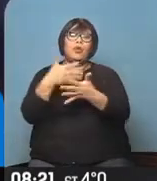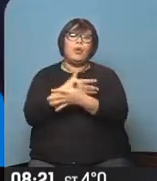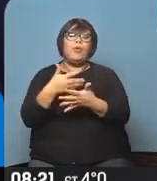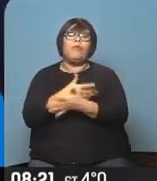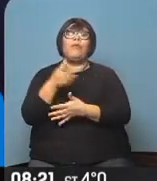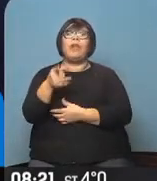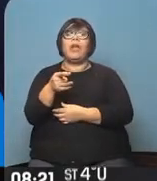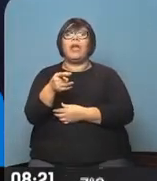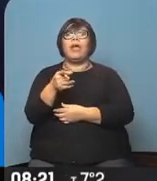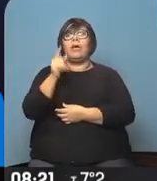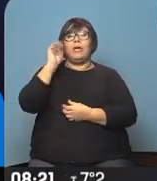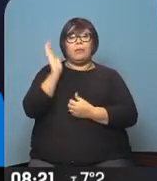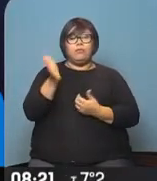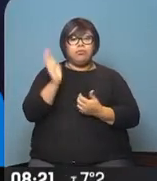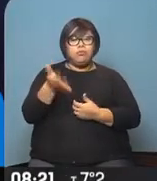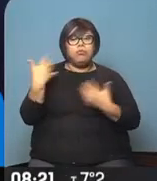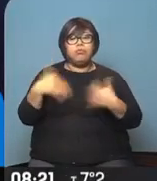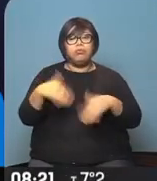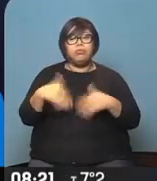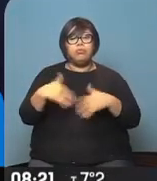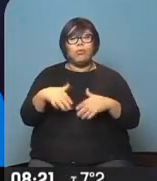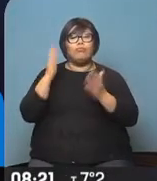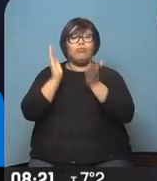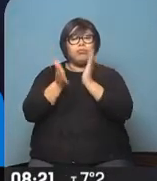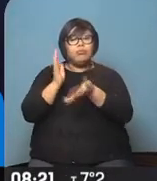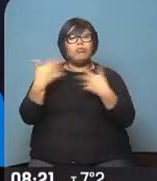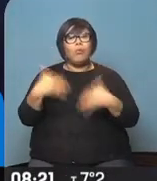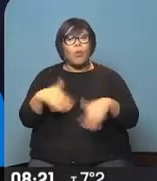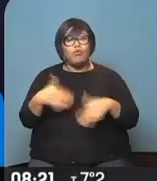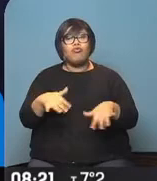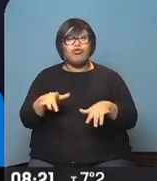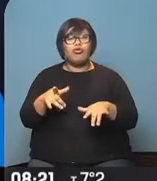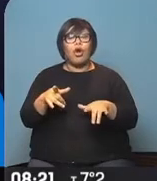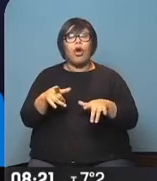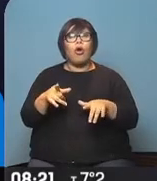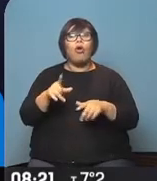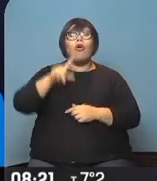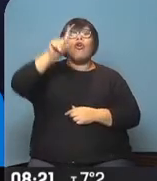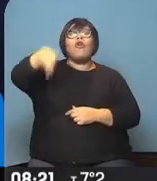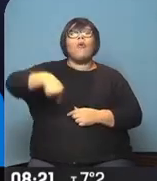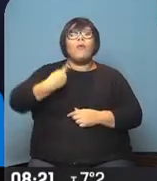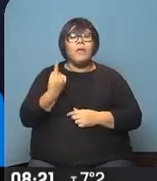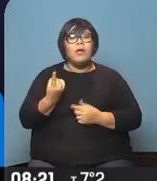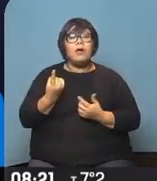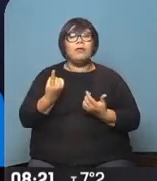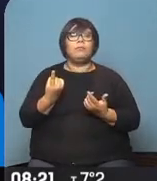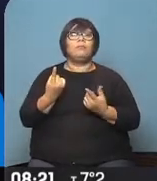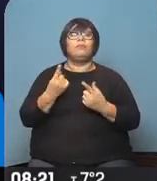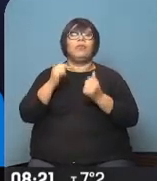sido disciplinada, y lo habíamos tomado desde una instancia de un mito popular del norte argentino, que es el alma